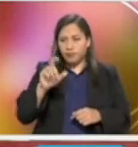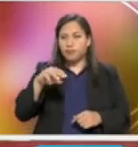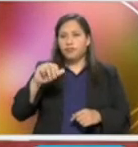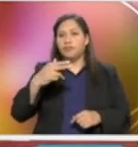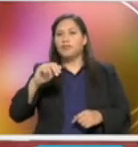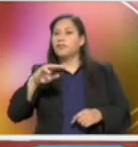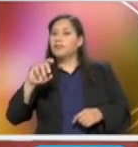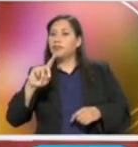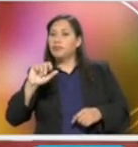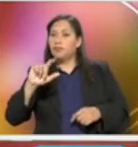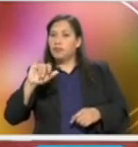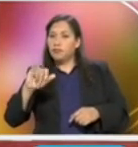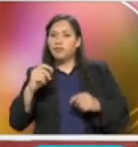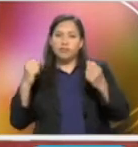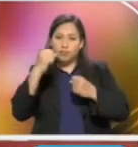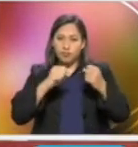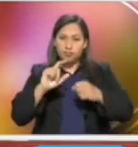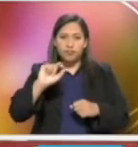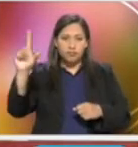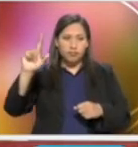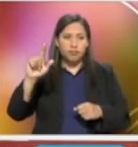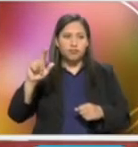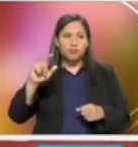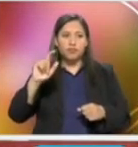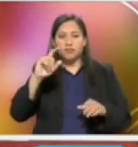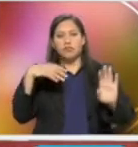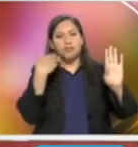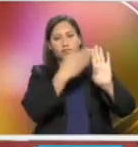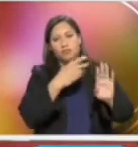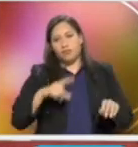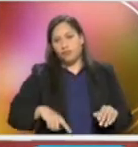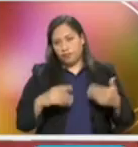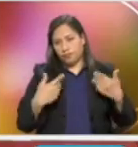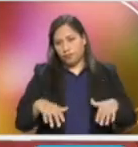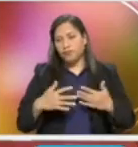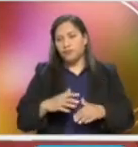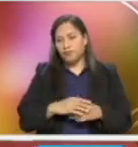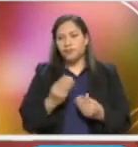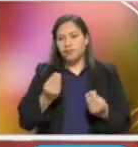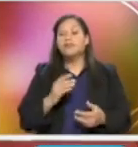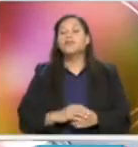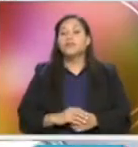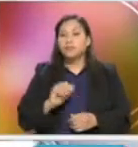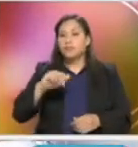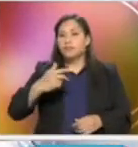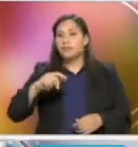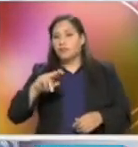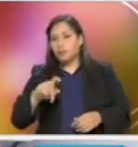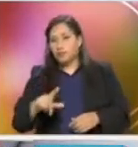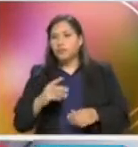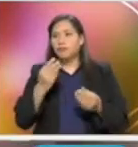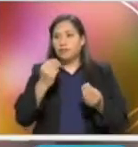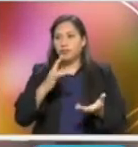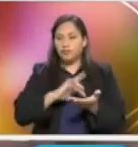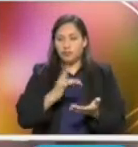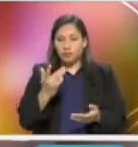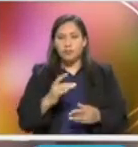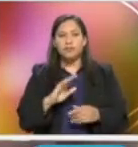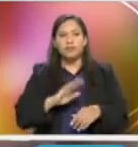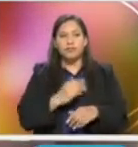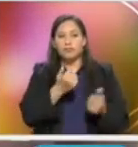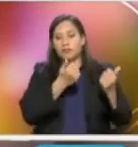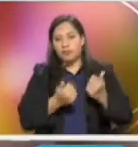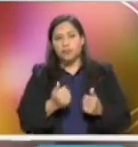Ali, boxeador y figura de talla mundial en muchos sentidos. Claro está. Ángel Dehesa. Muchísimas gracias. Gracias